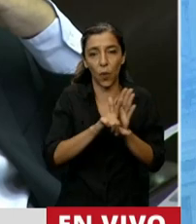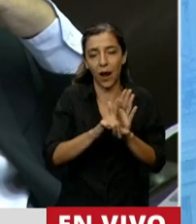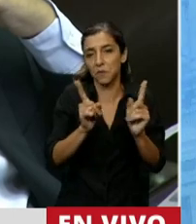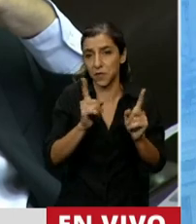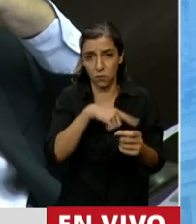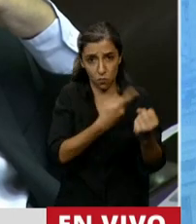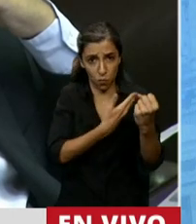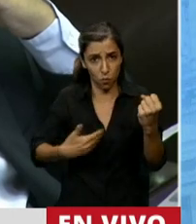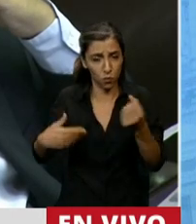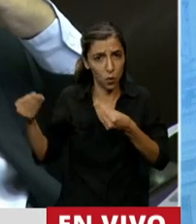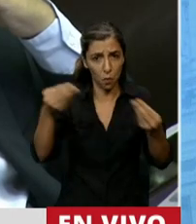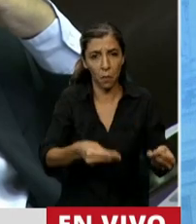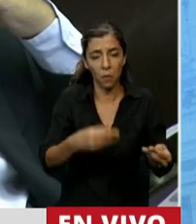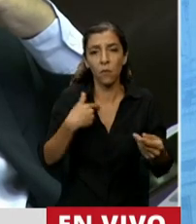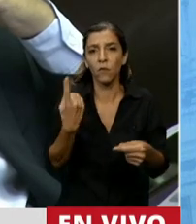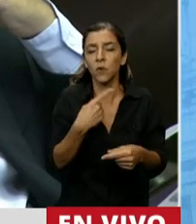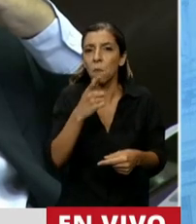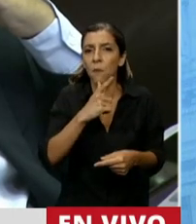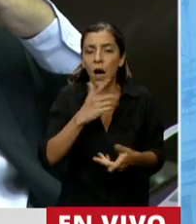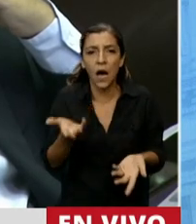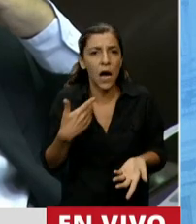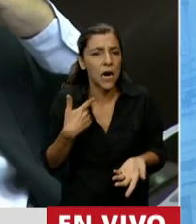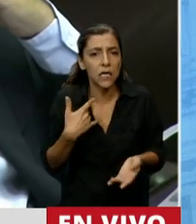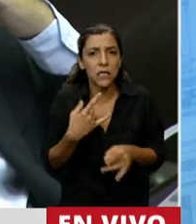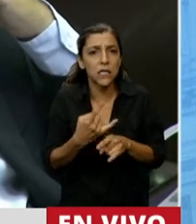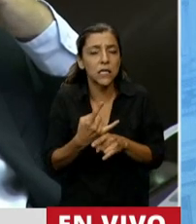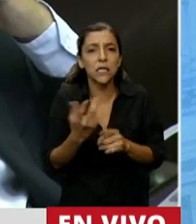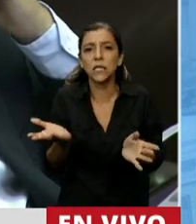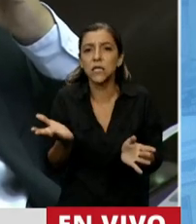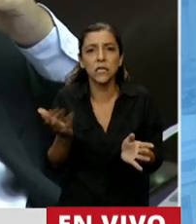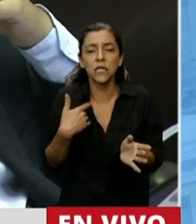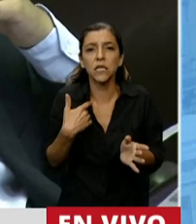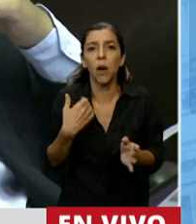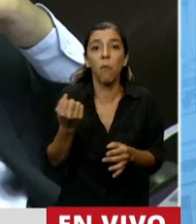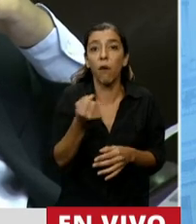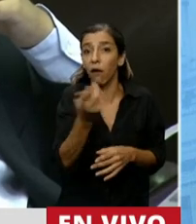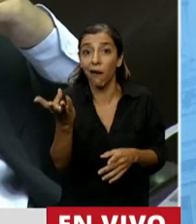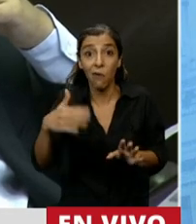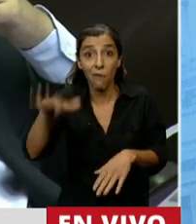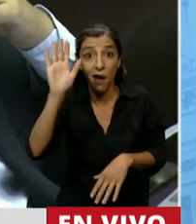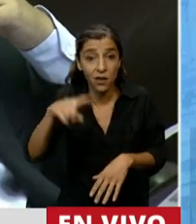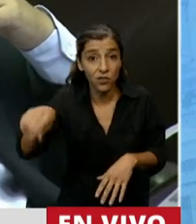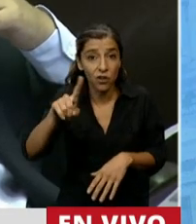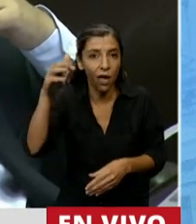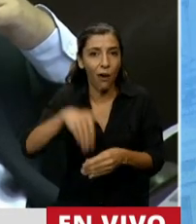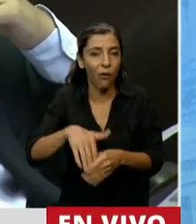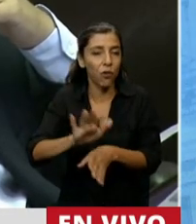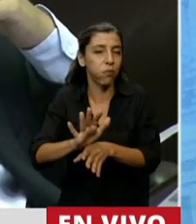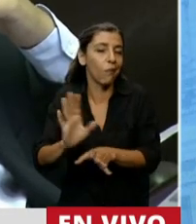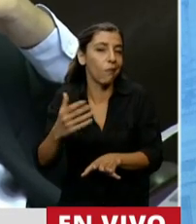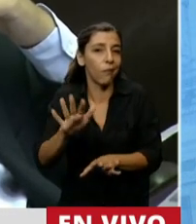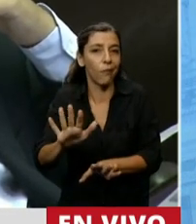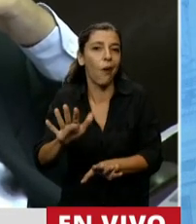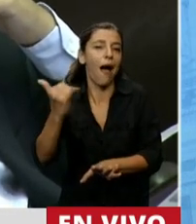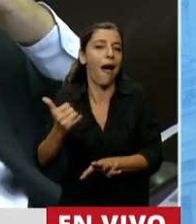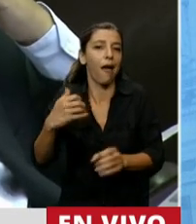Ejecutivo. Pareciera ser que siempre el que tiene la fuerza de los votos y el talero que da las grandes mayorías o las